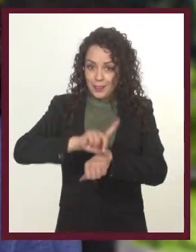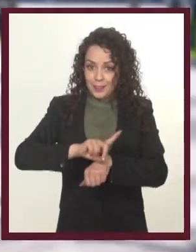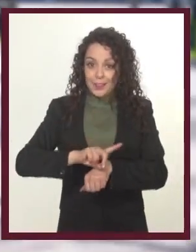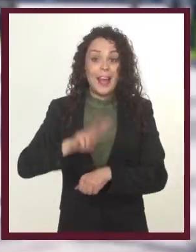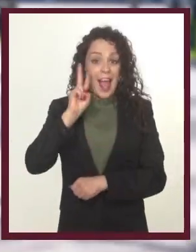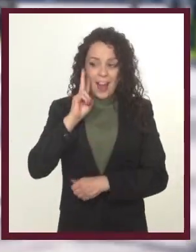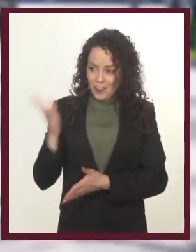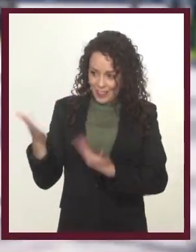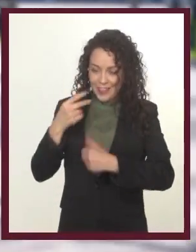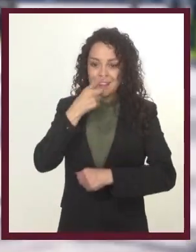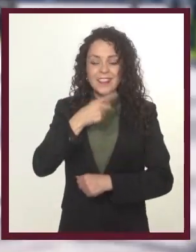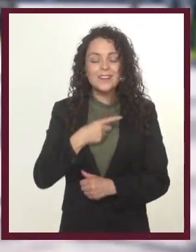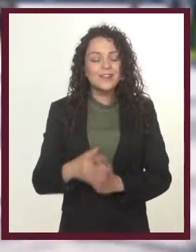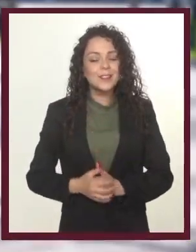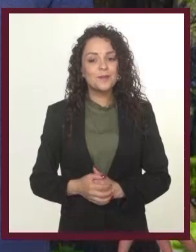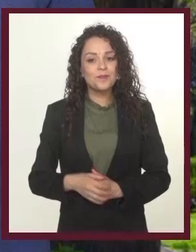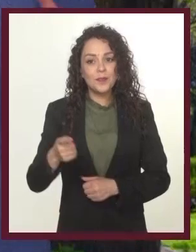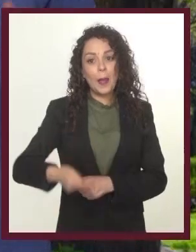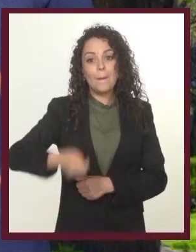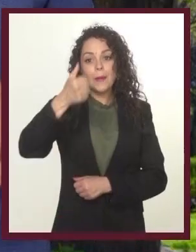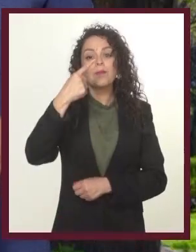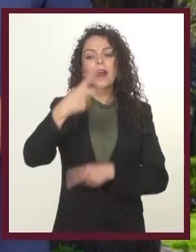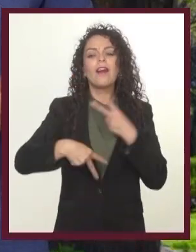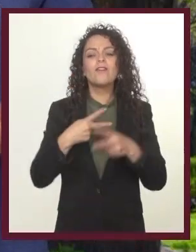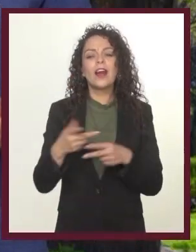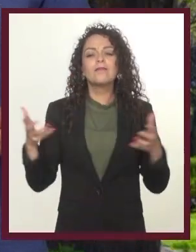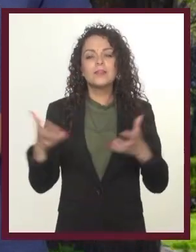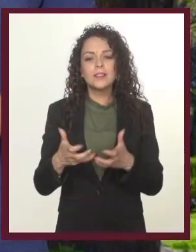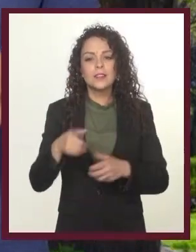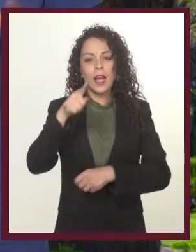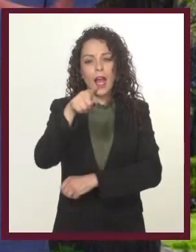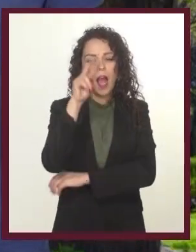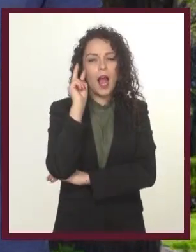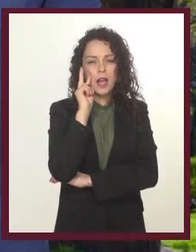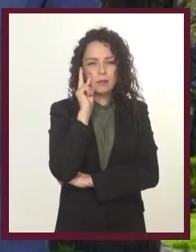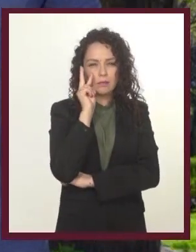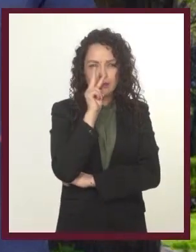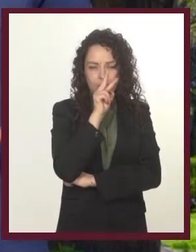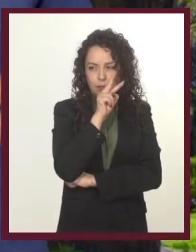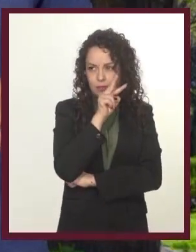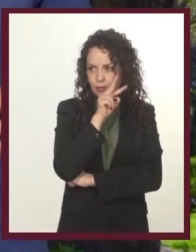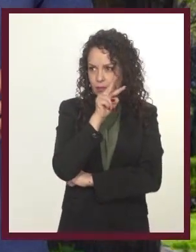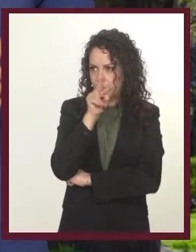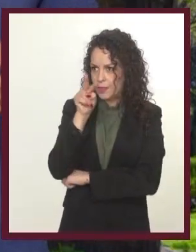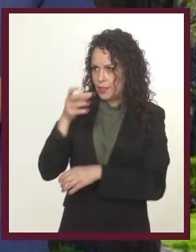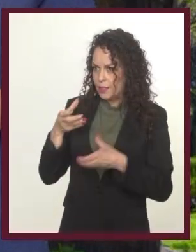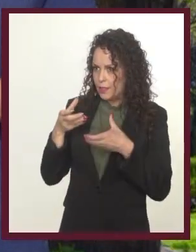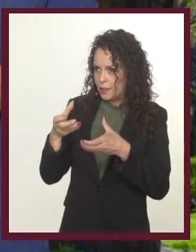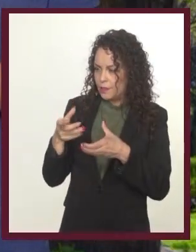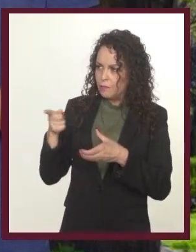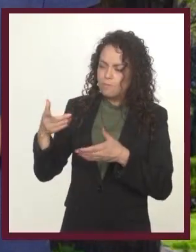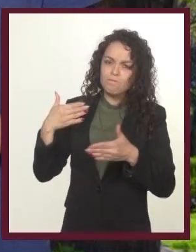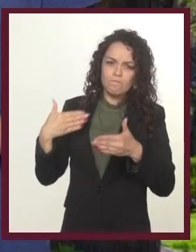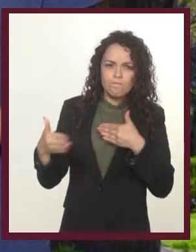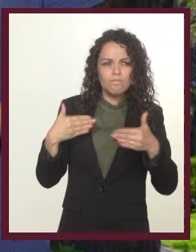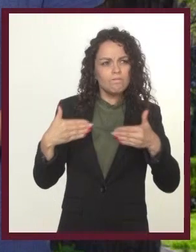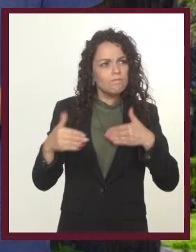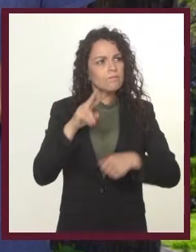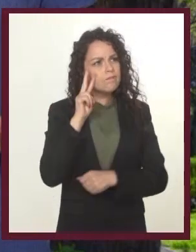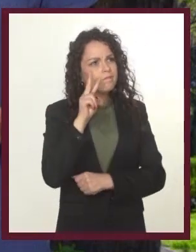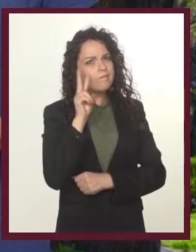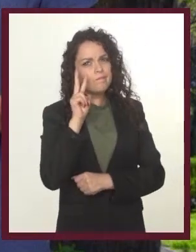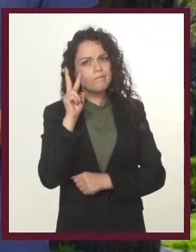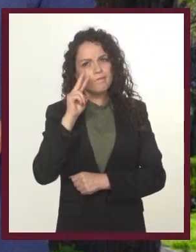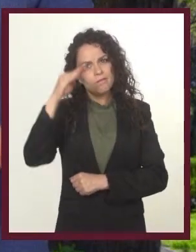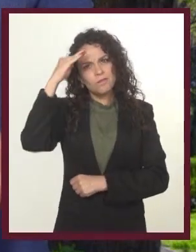día de hoy. A ver, cuenta. Lo primero que tenemos que hacer es observar, mirar el espacio público que caminamos y